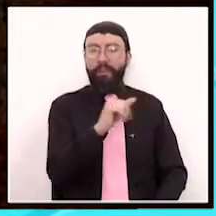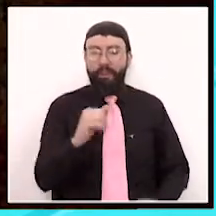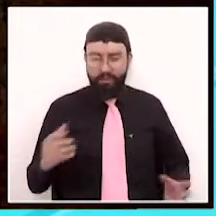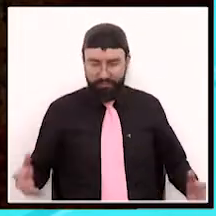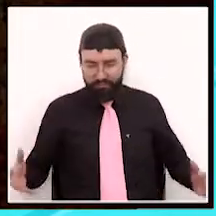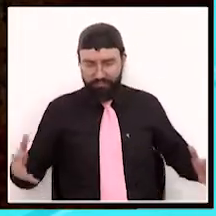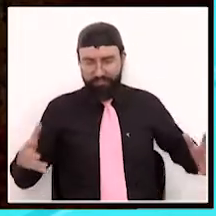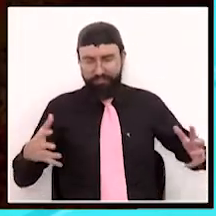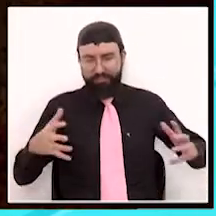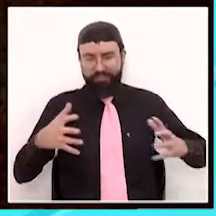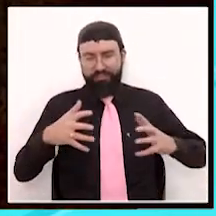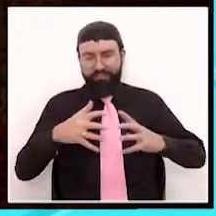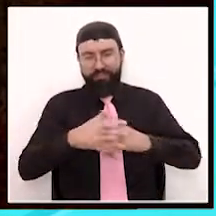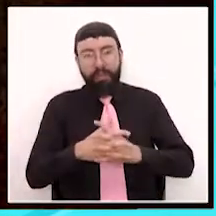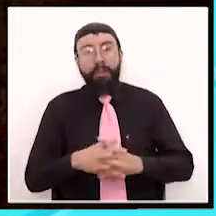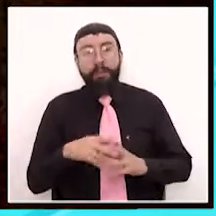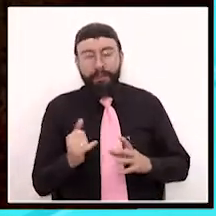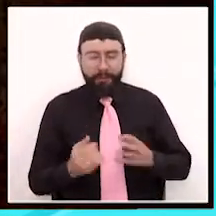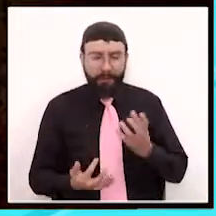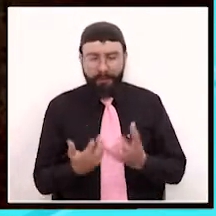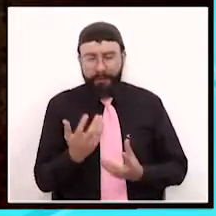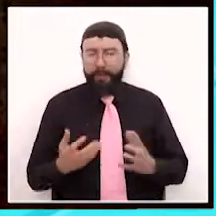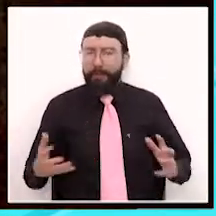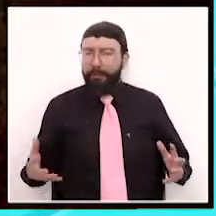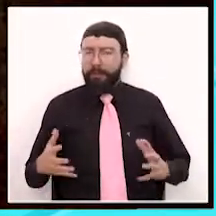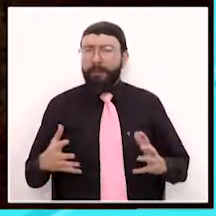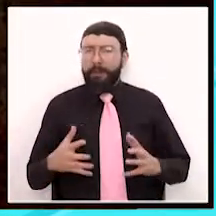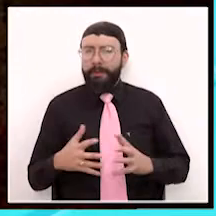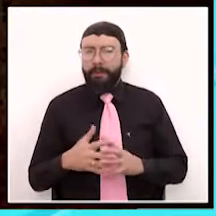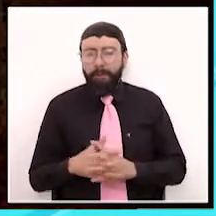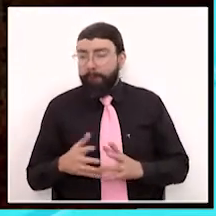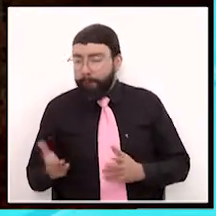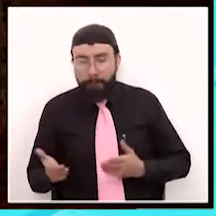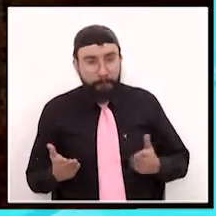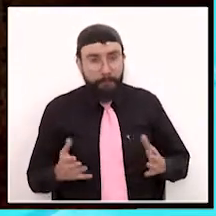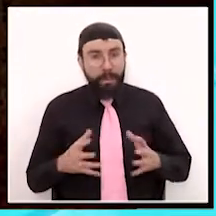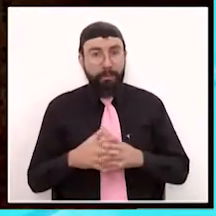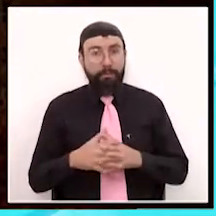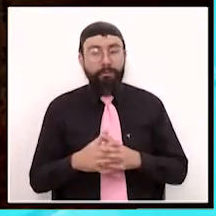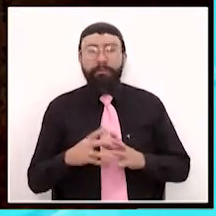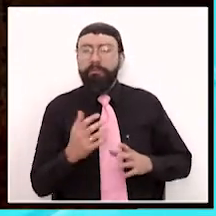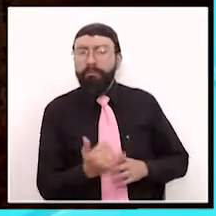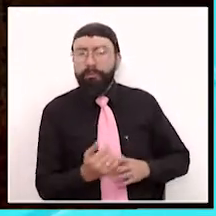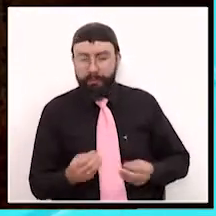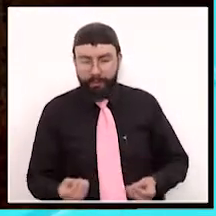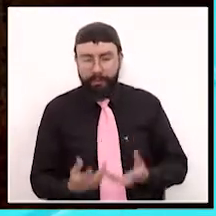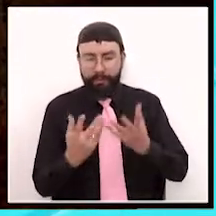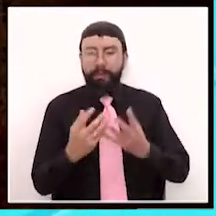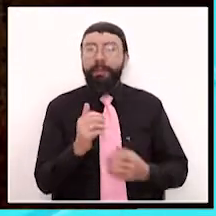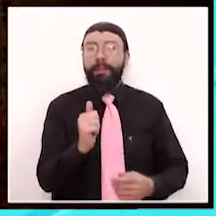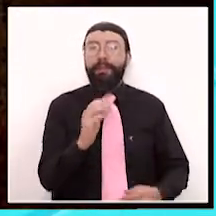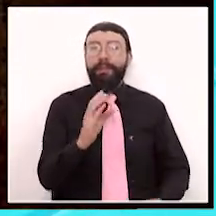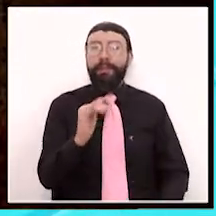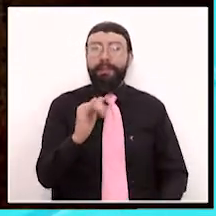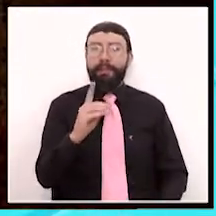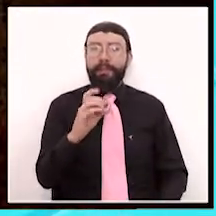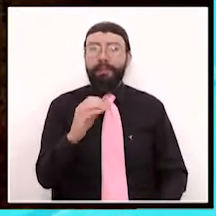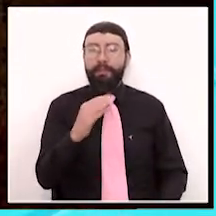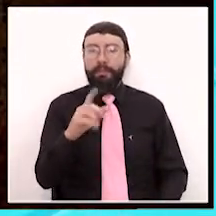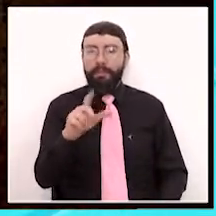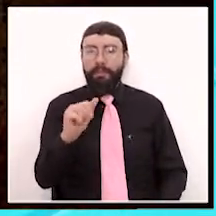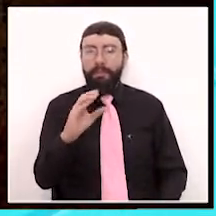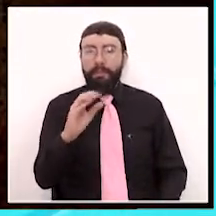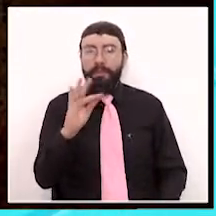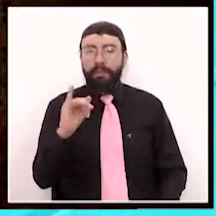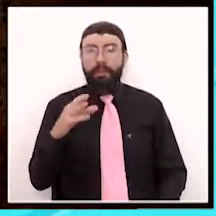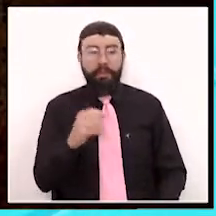de los lactobacilos. Esa mezcla hace que se produzca una sustancia que se llama ácido láctico, que enriquece el